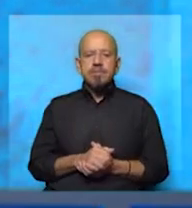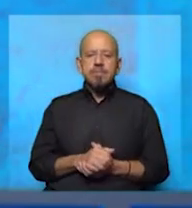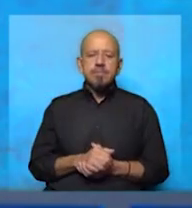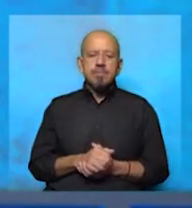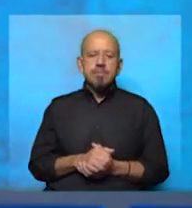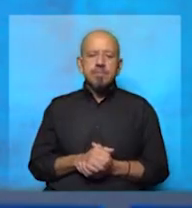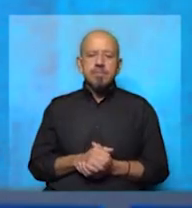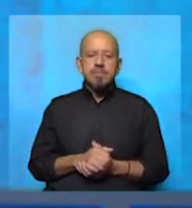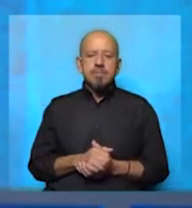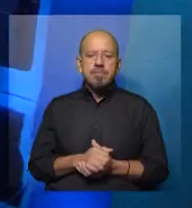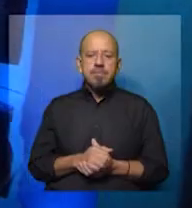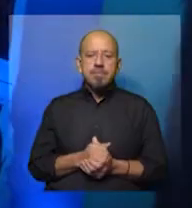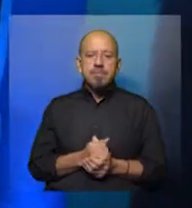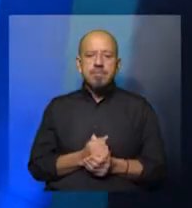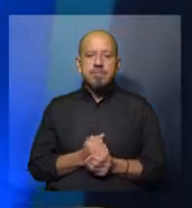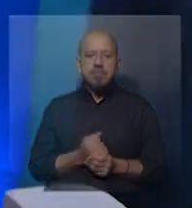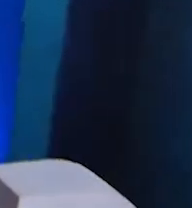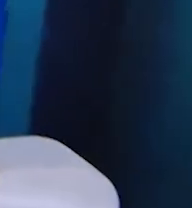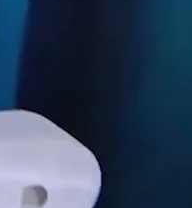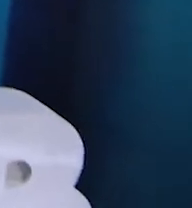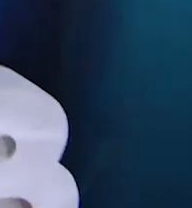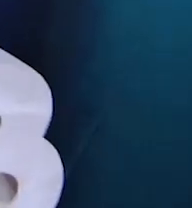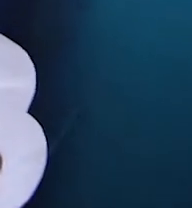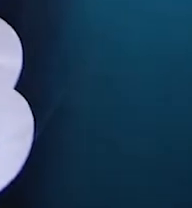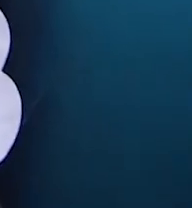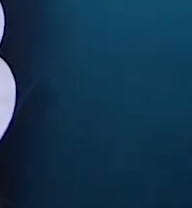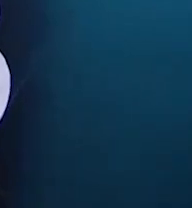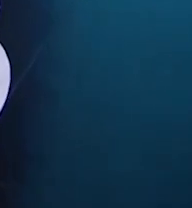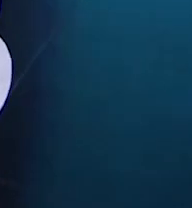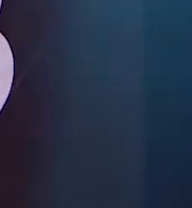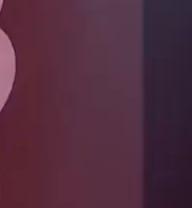B aquí en la pantalla TV ciudad